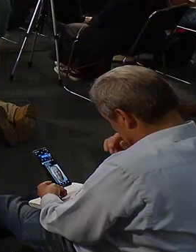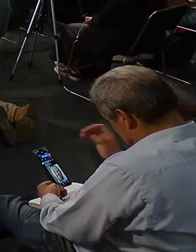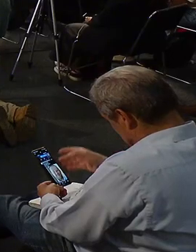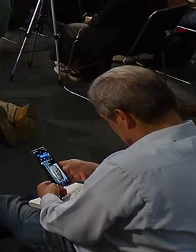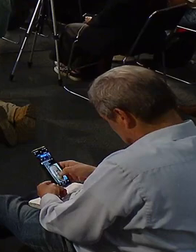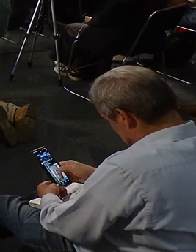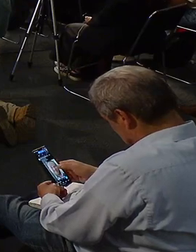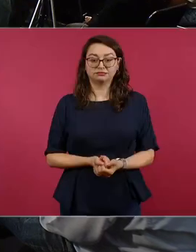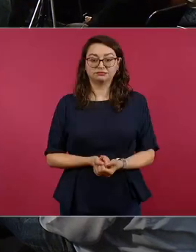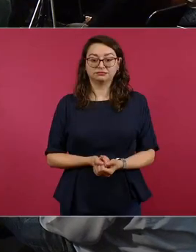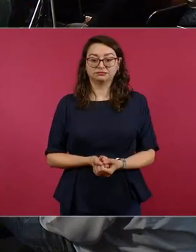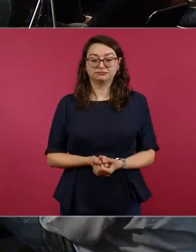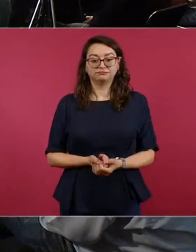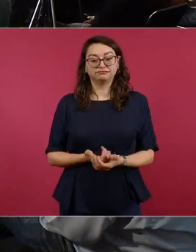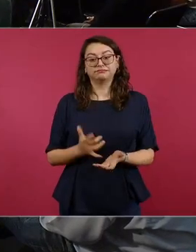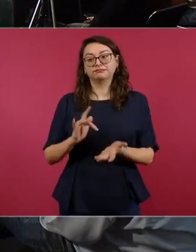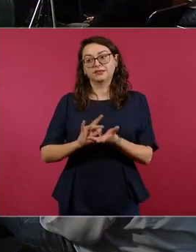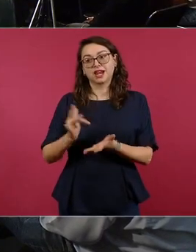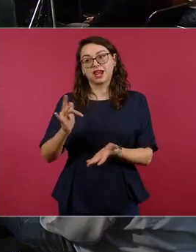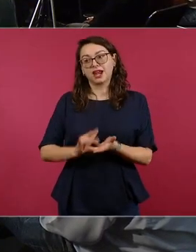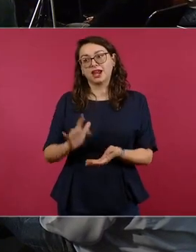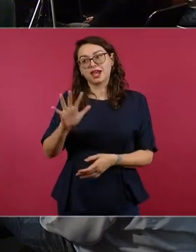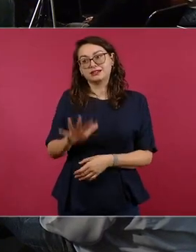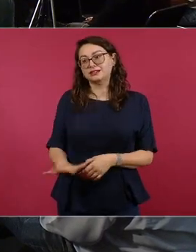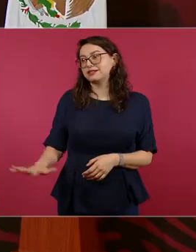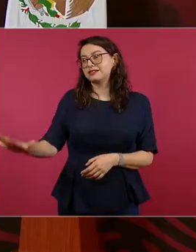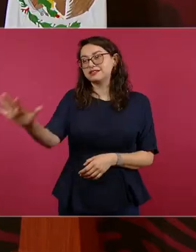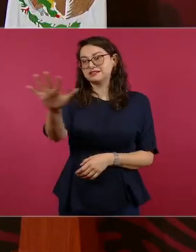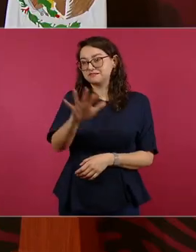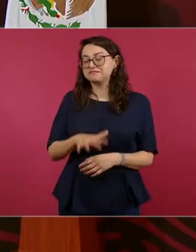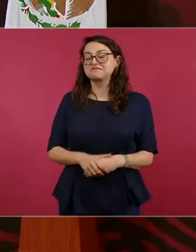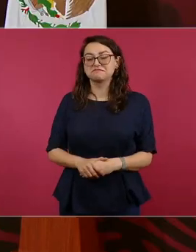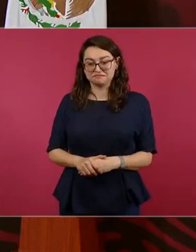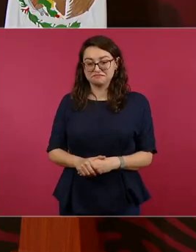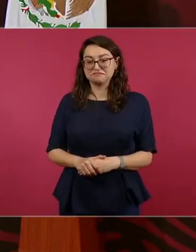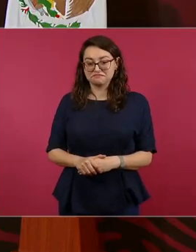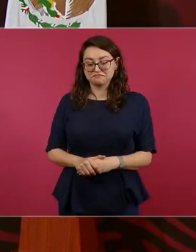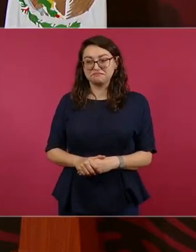el pueblo no traiciona.